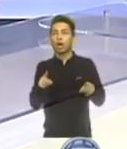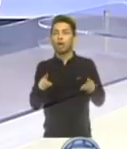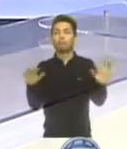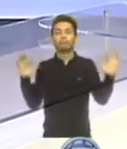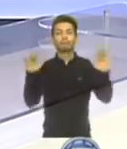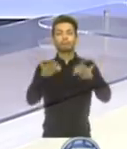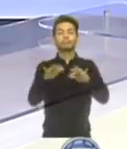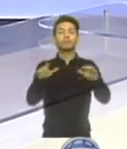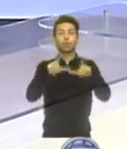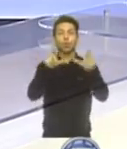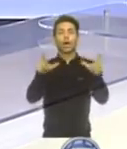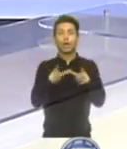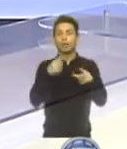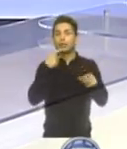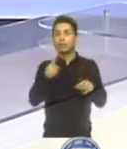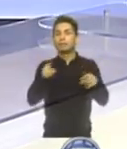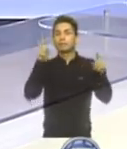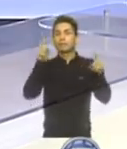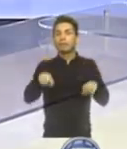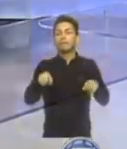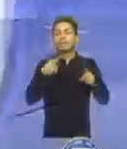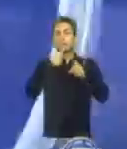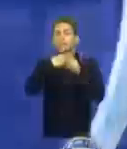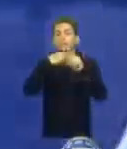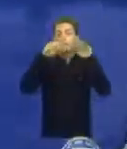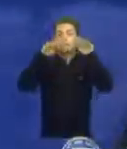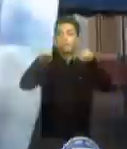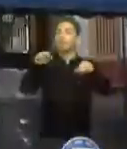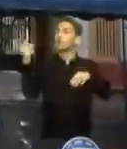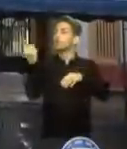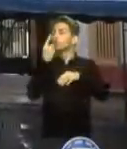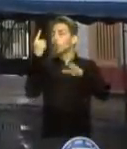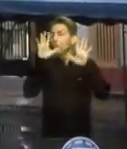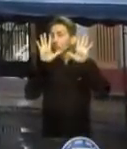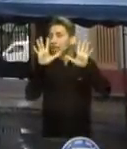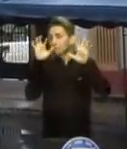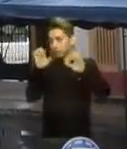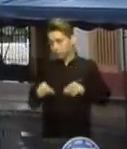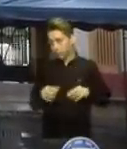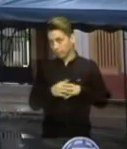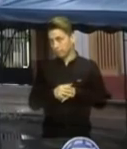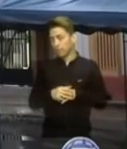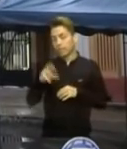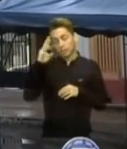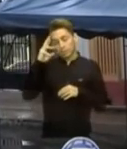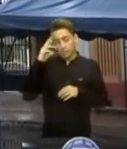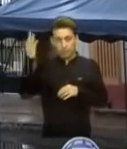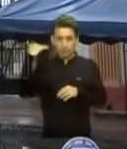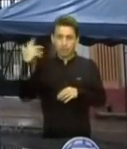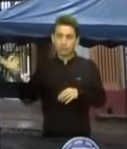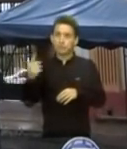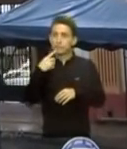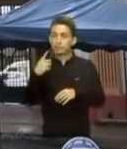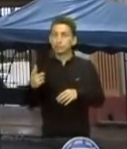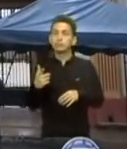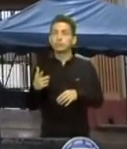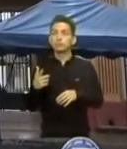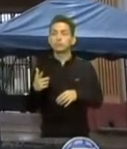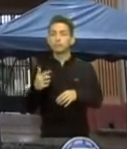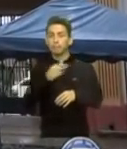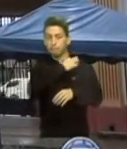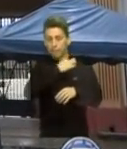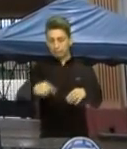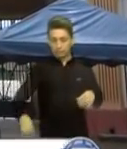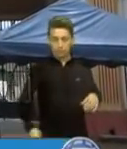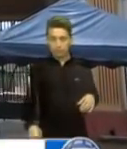los diferentes camposantos del país. Una de las disposiciones presidenciales que pretenden evitar contagios de COVID-19 es